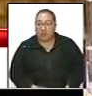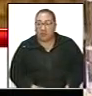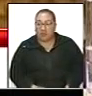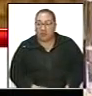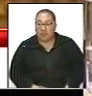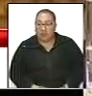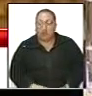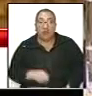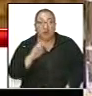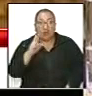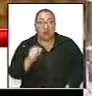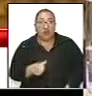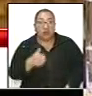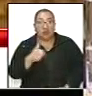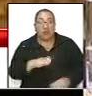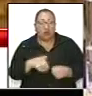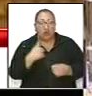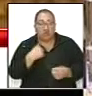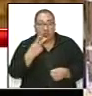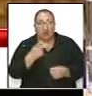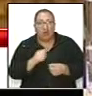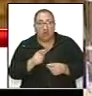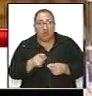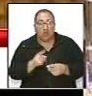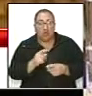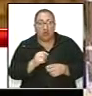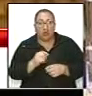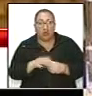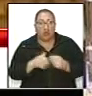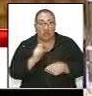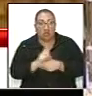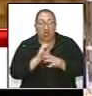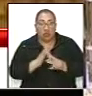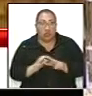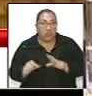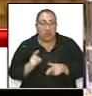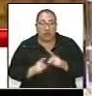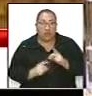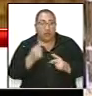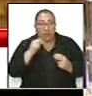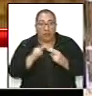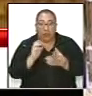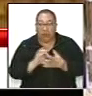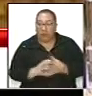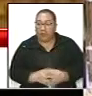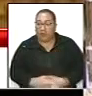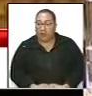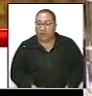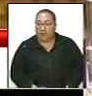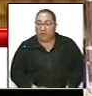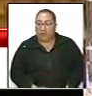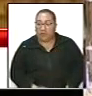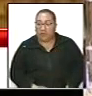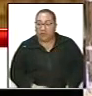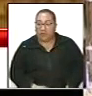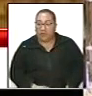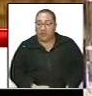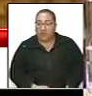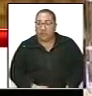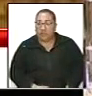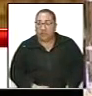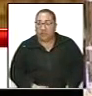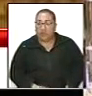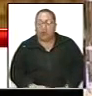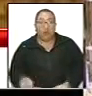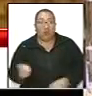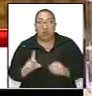es que tiene que ver con el hecho de que sus estudiantes generen un nuevo conocimiento, ¿no? Si ese conocimiento es inexistente, ilegal,